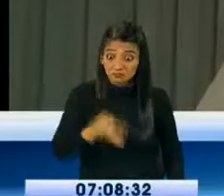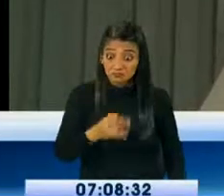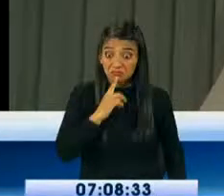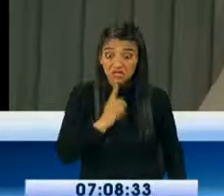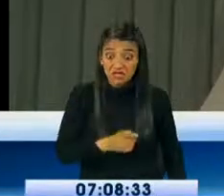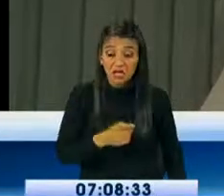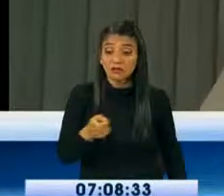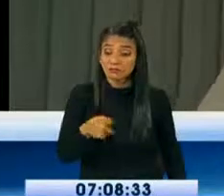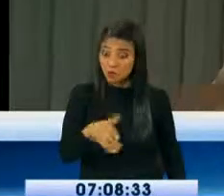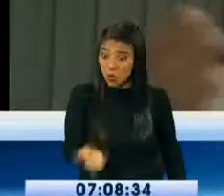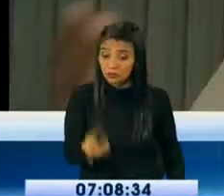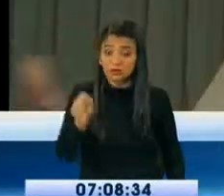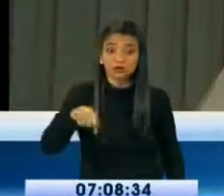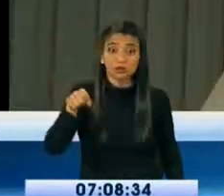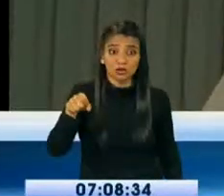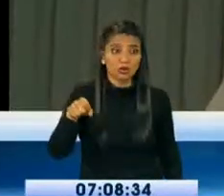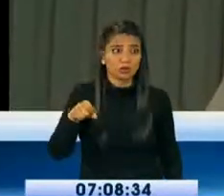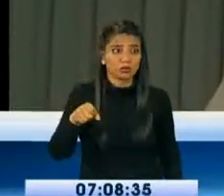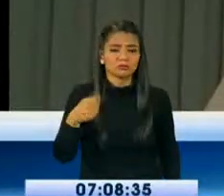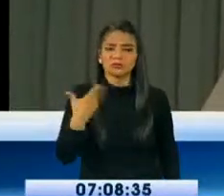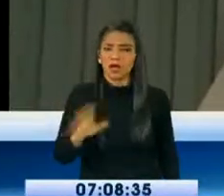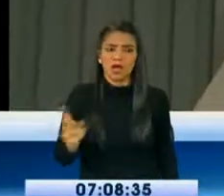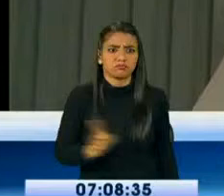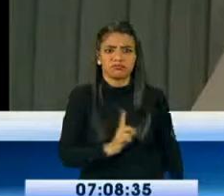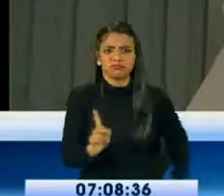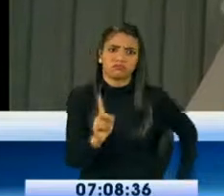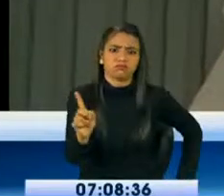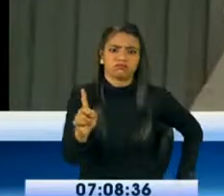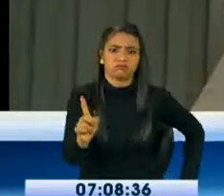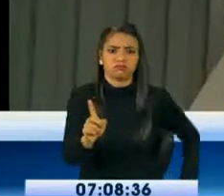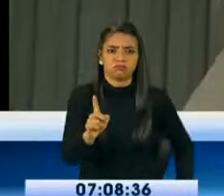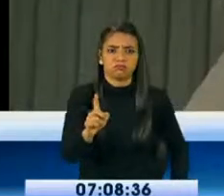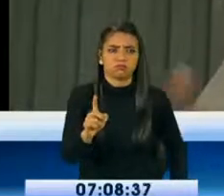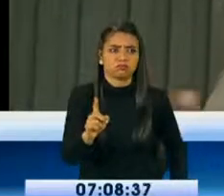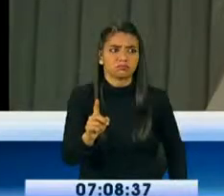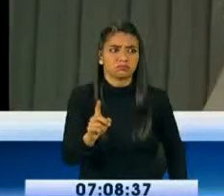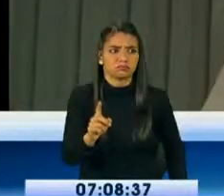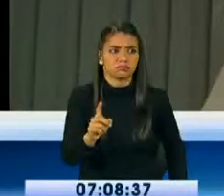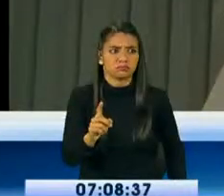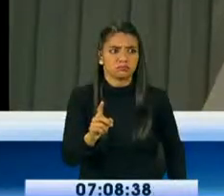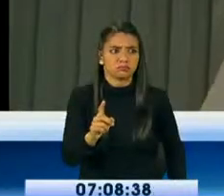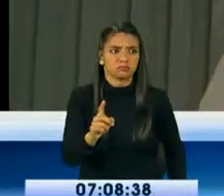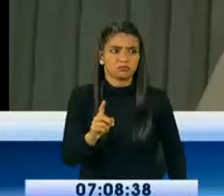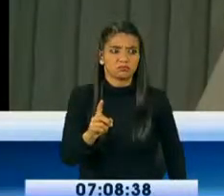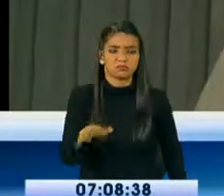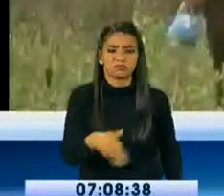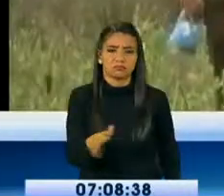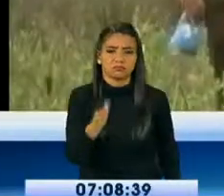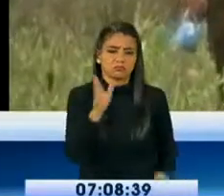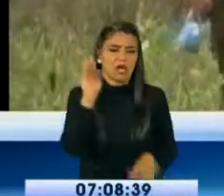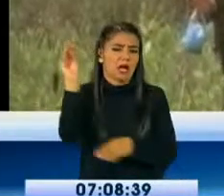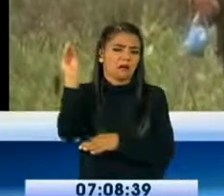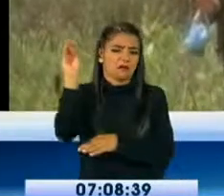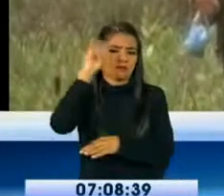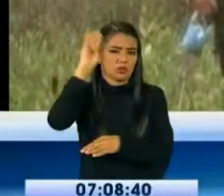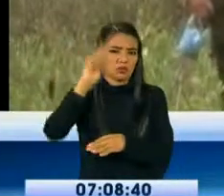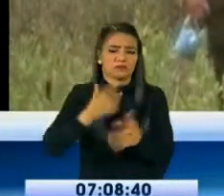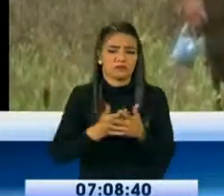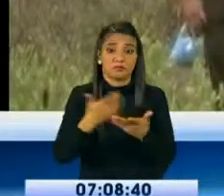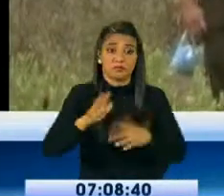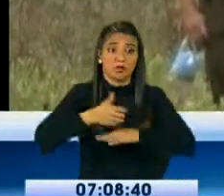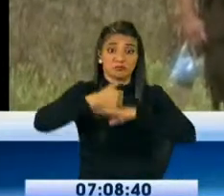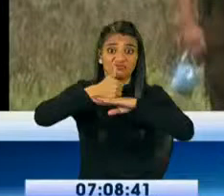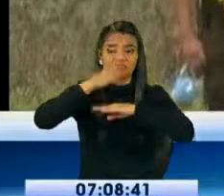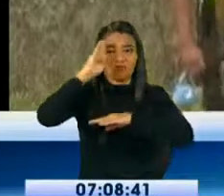de un muerto o no. Sale inmediatamente al ver el cuerpo y avanza hasta el UPC Machala Occidental. Agentes de la DINASED